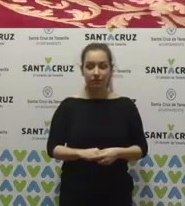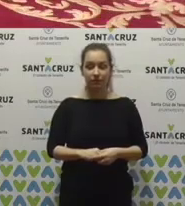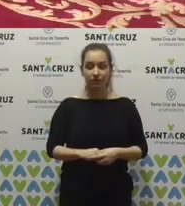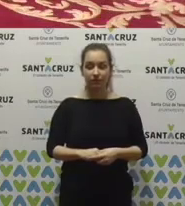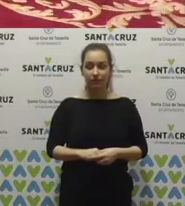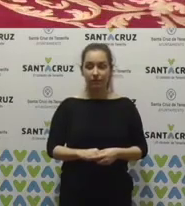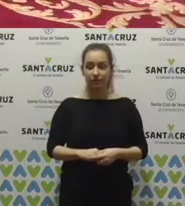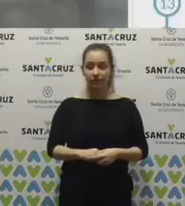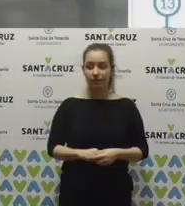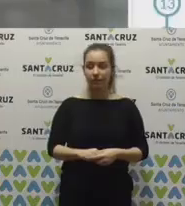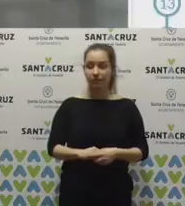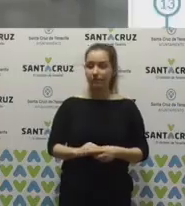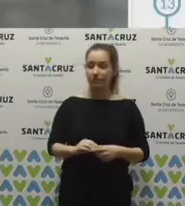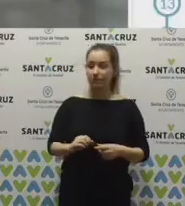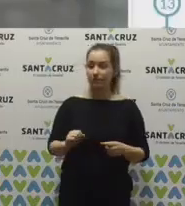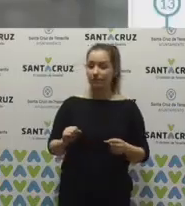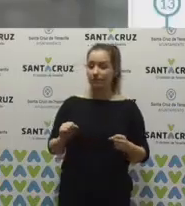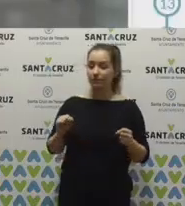cómo